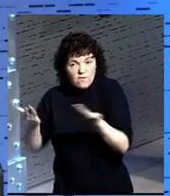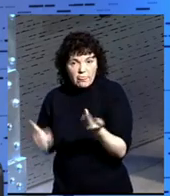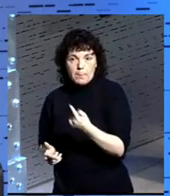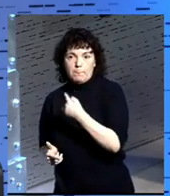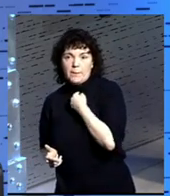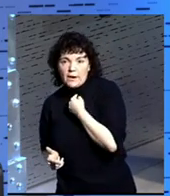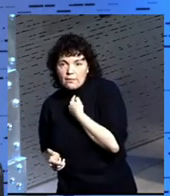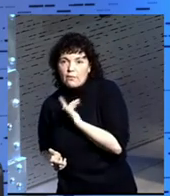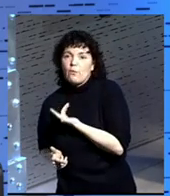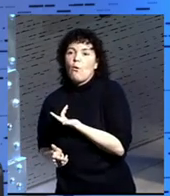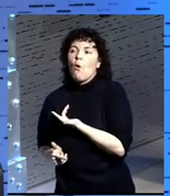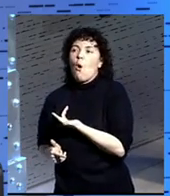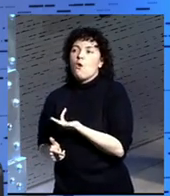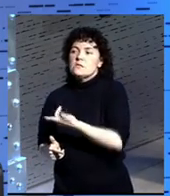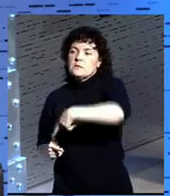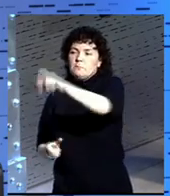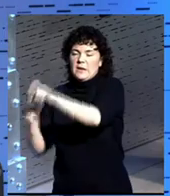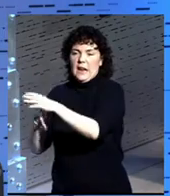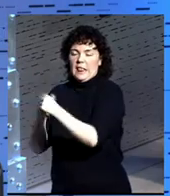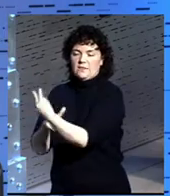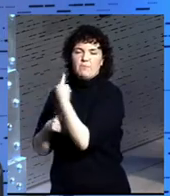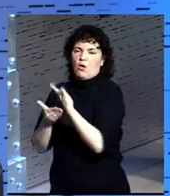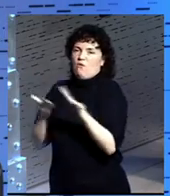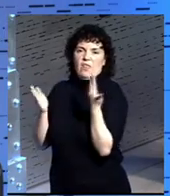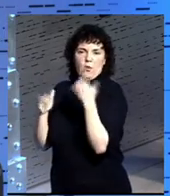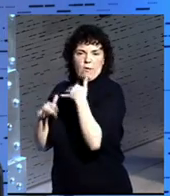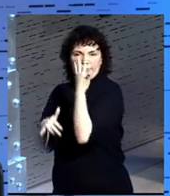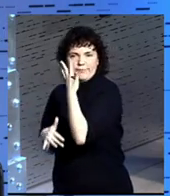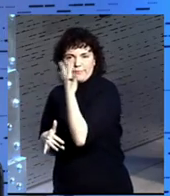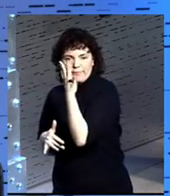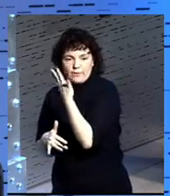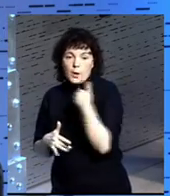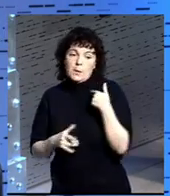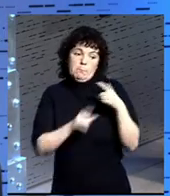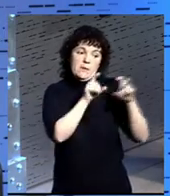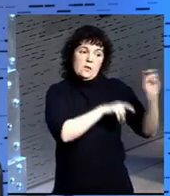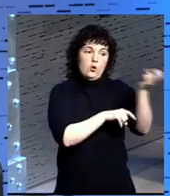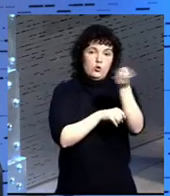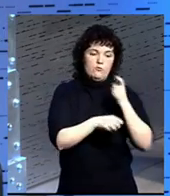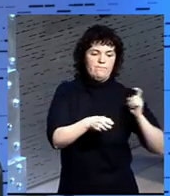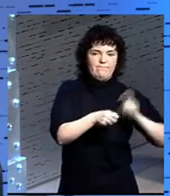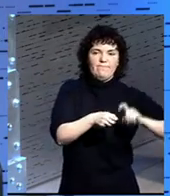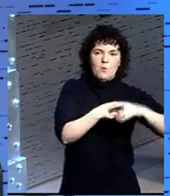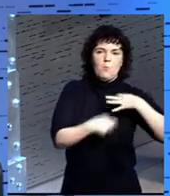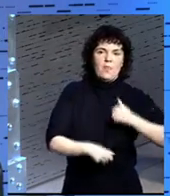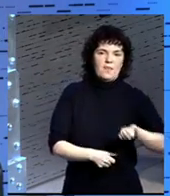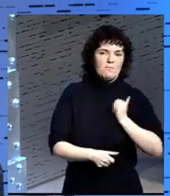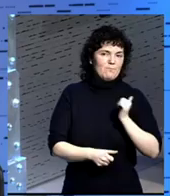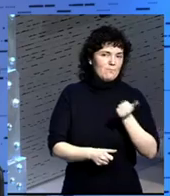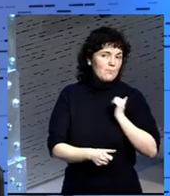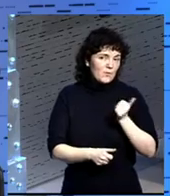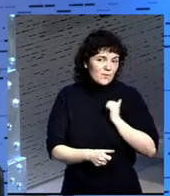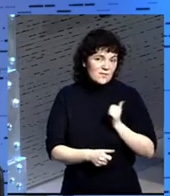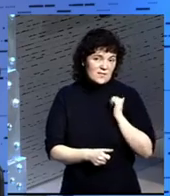nos hacemos poco merecedores de ella, pues otros newcomers o otros nuevos entrantes podrán tener